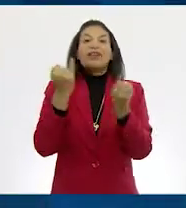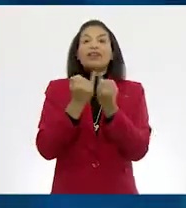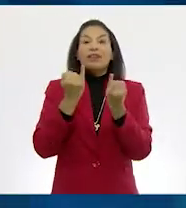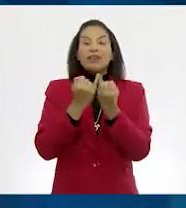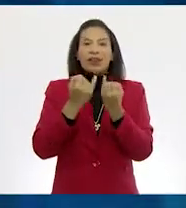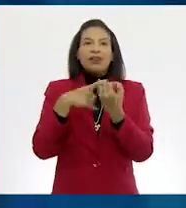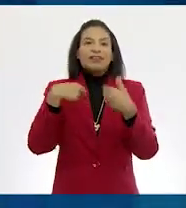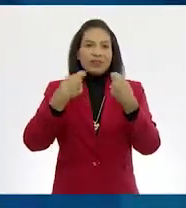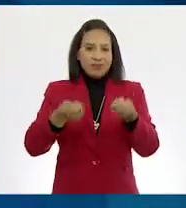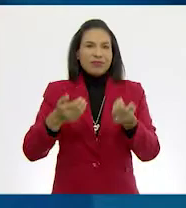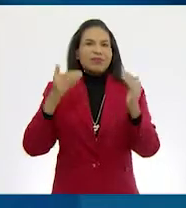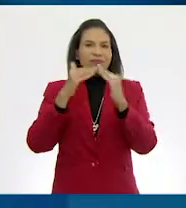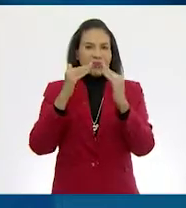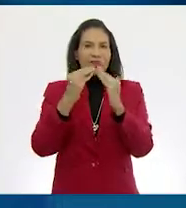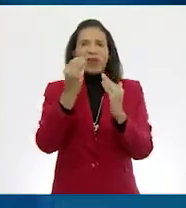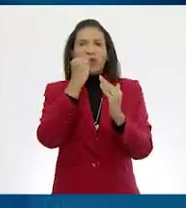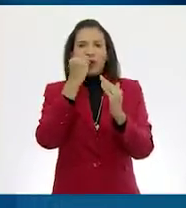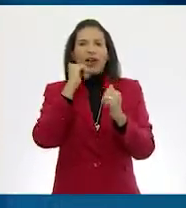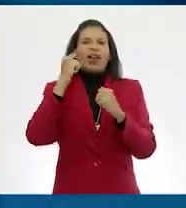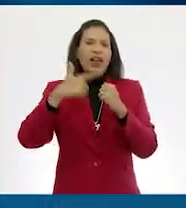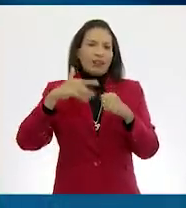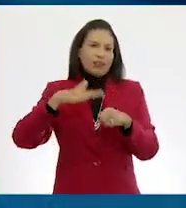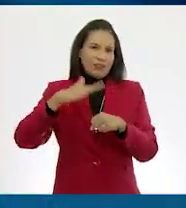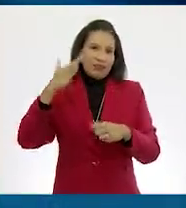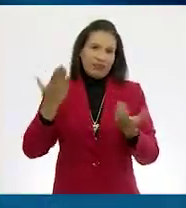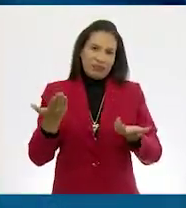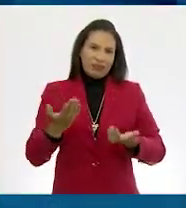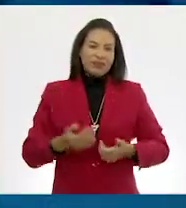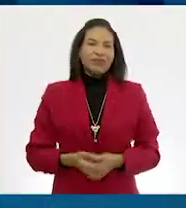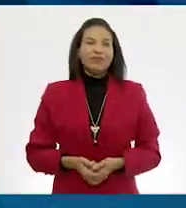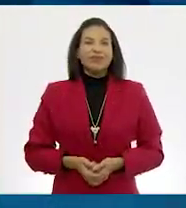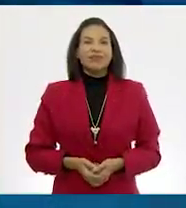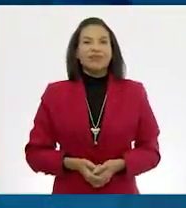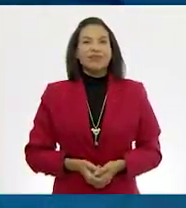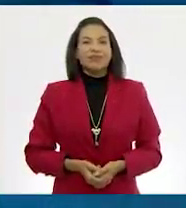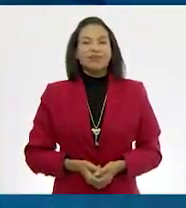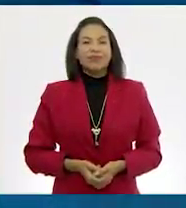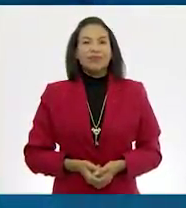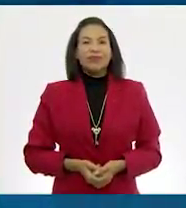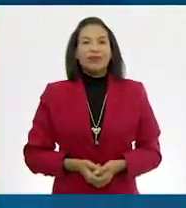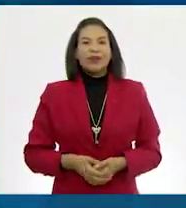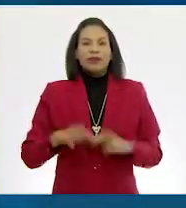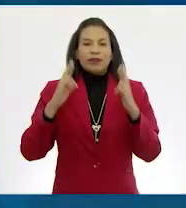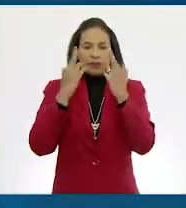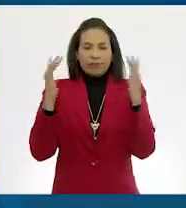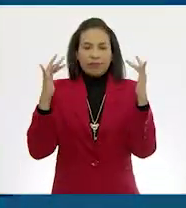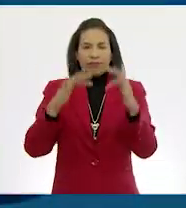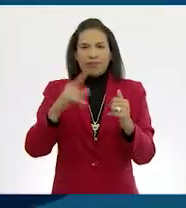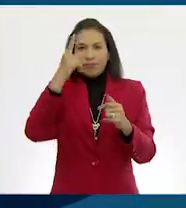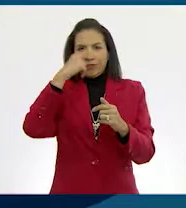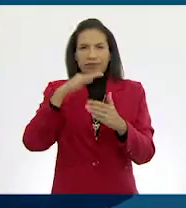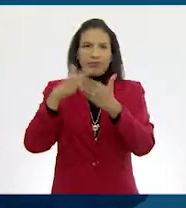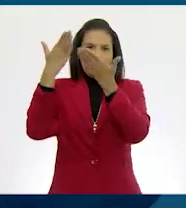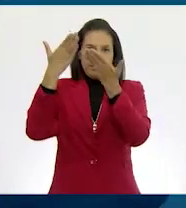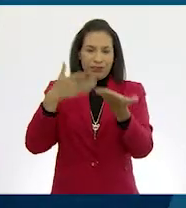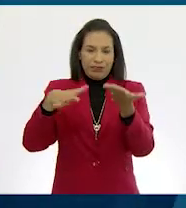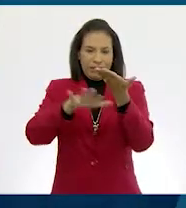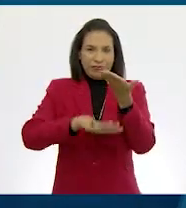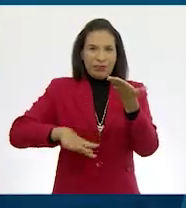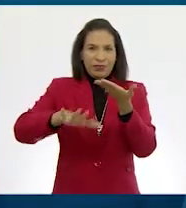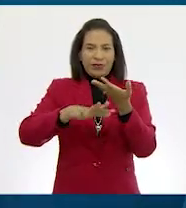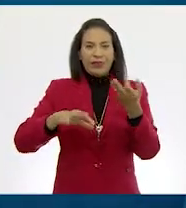también techo comida y algo más la convención para que bajase a la tierra